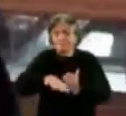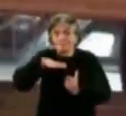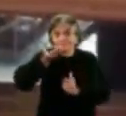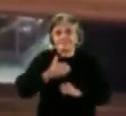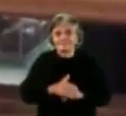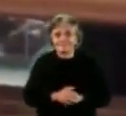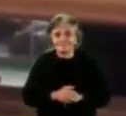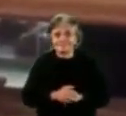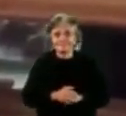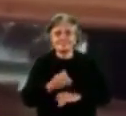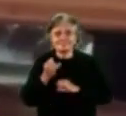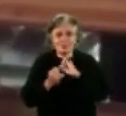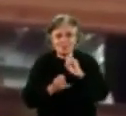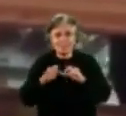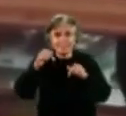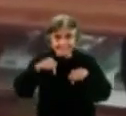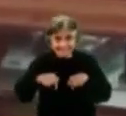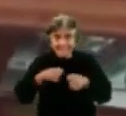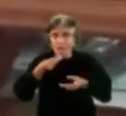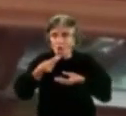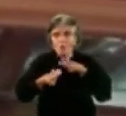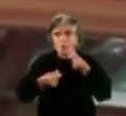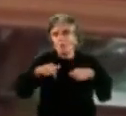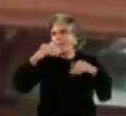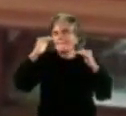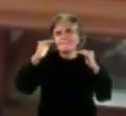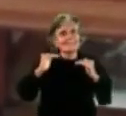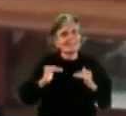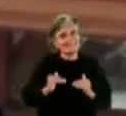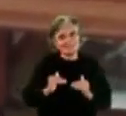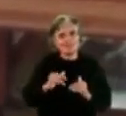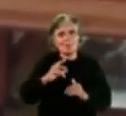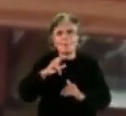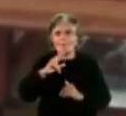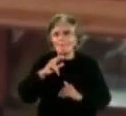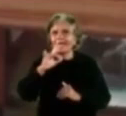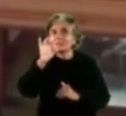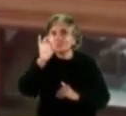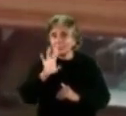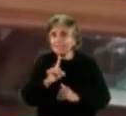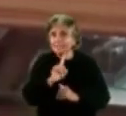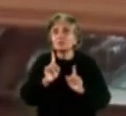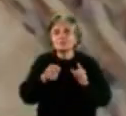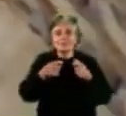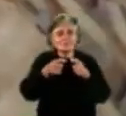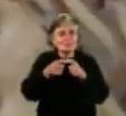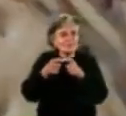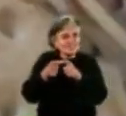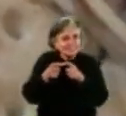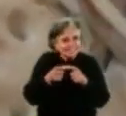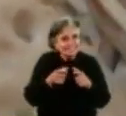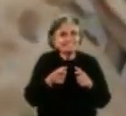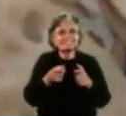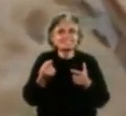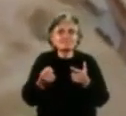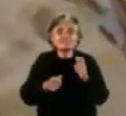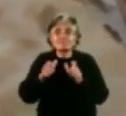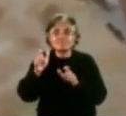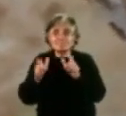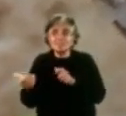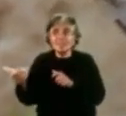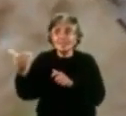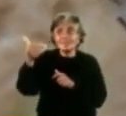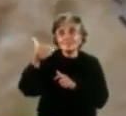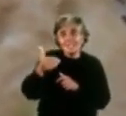Consumo ha bajado bastante en general, no solamente del pan, sino ha bajado todo lo que es la tortita, todo lo que es... La gente no solamente por una